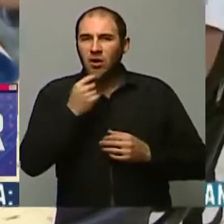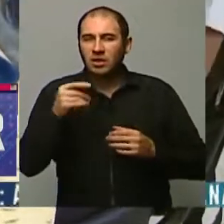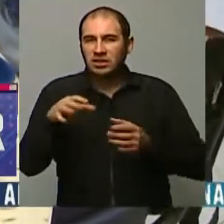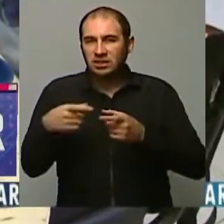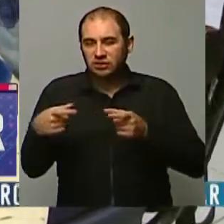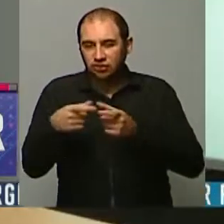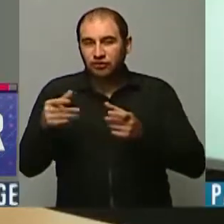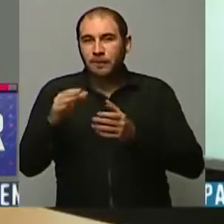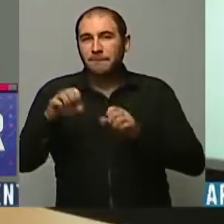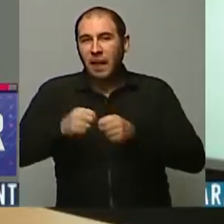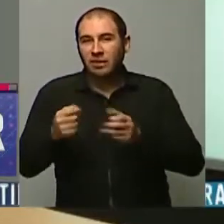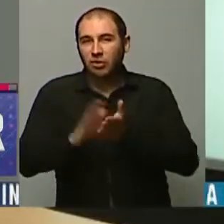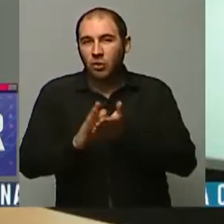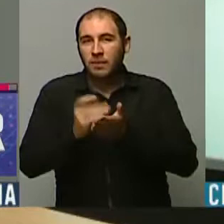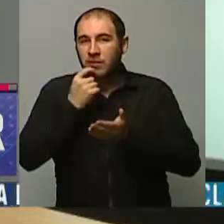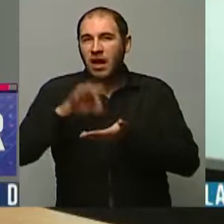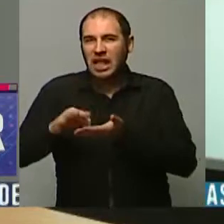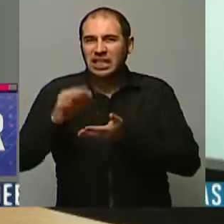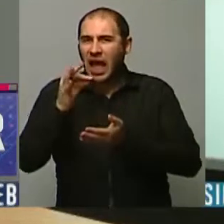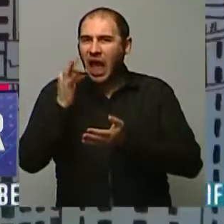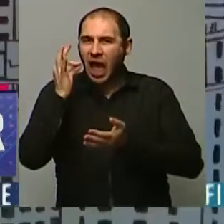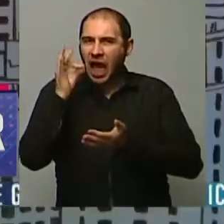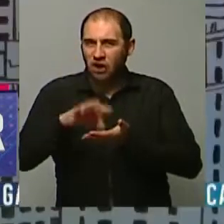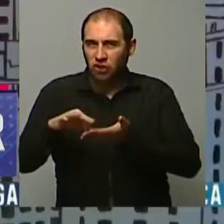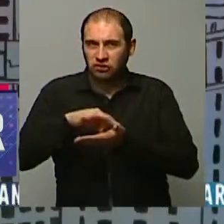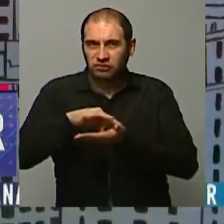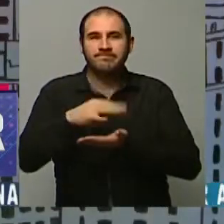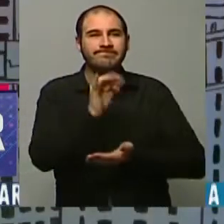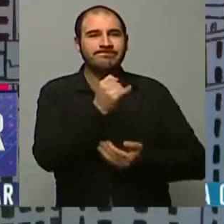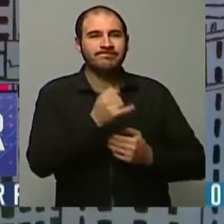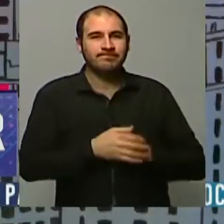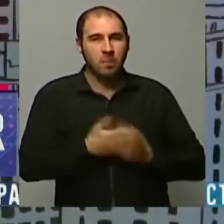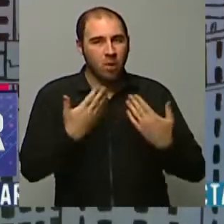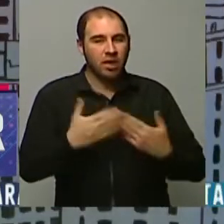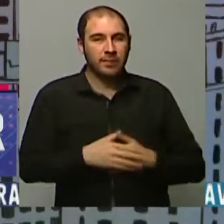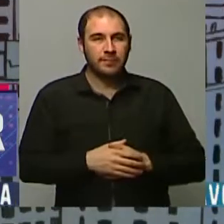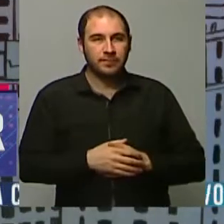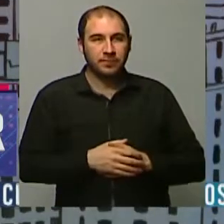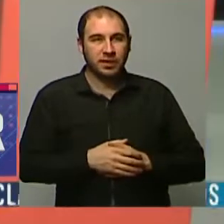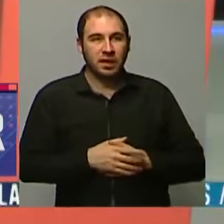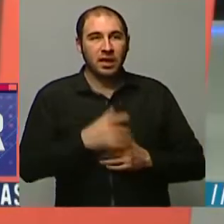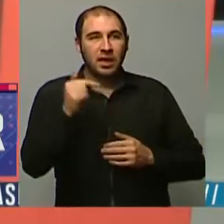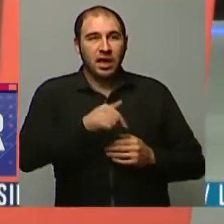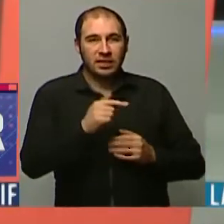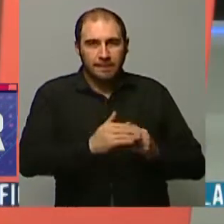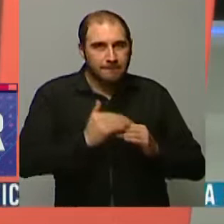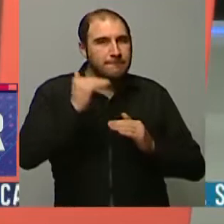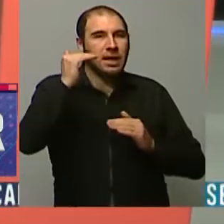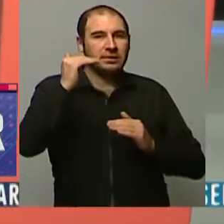una galletita, ¿podemos recurrir, por ejemplo, a las de arroz? Sí, perfectamente, perfectamente. O sea, no tiene que